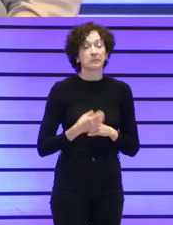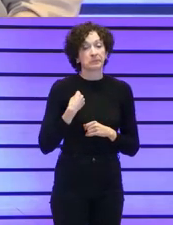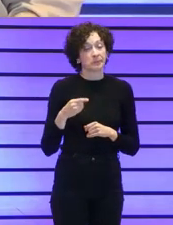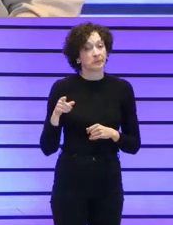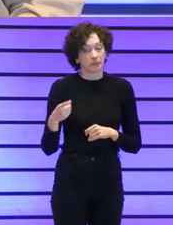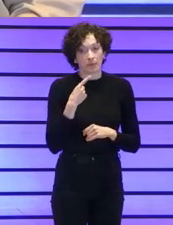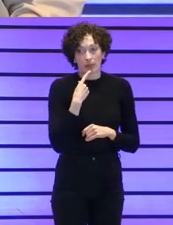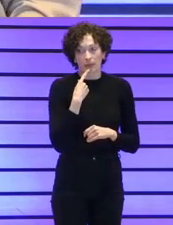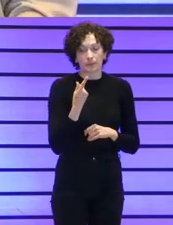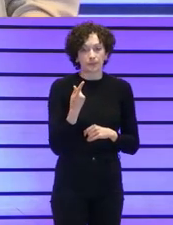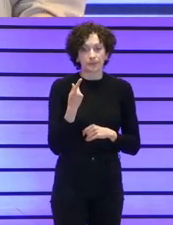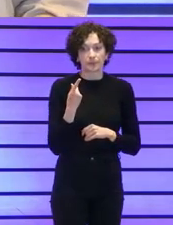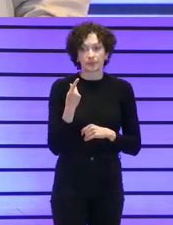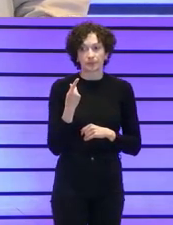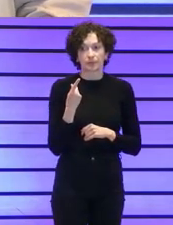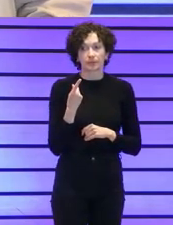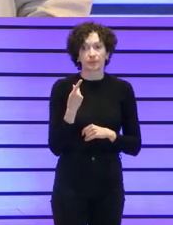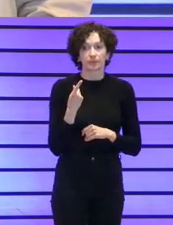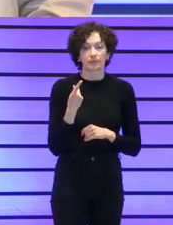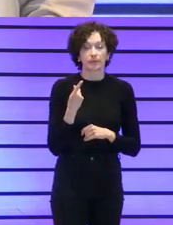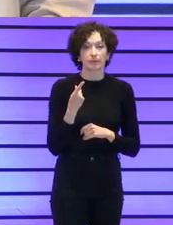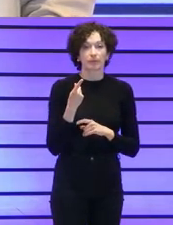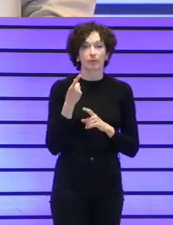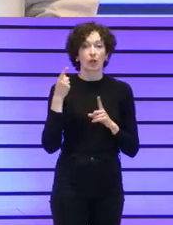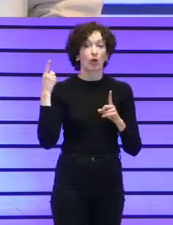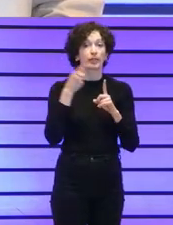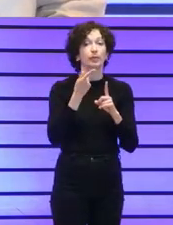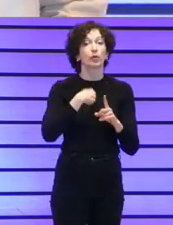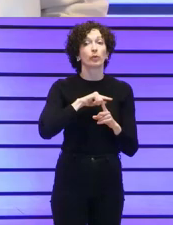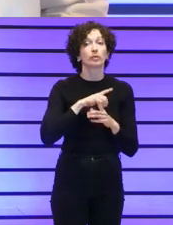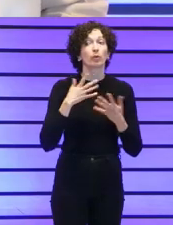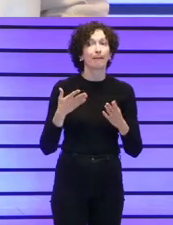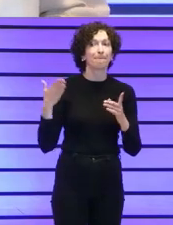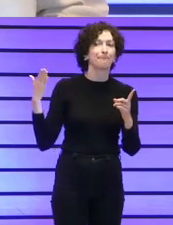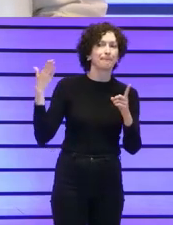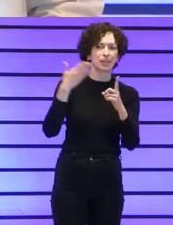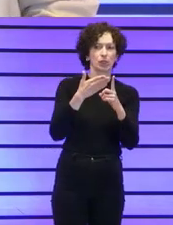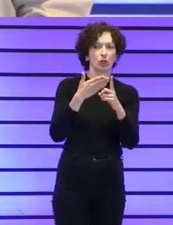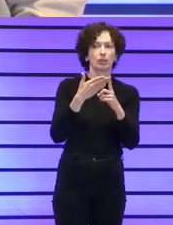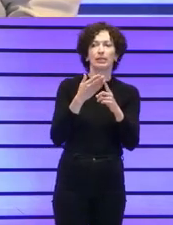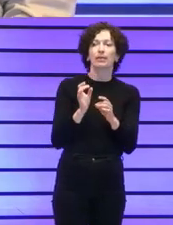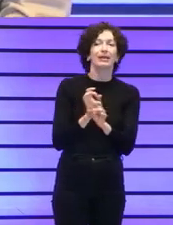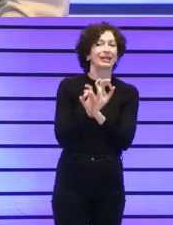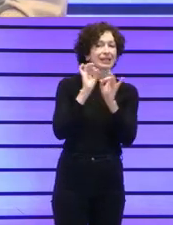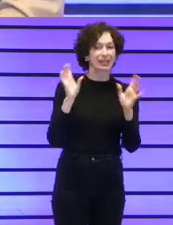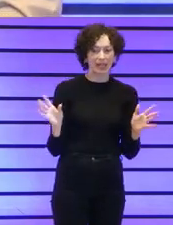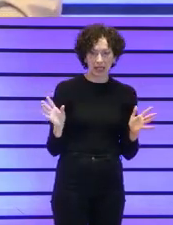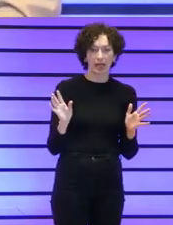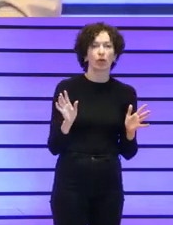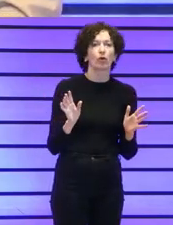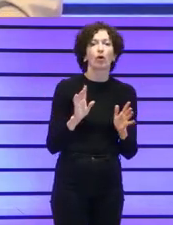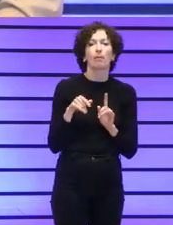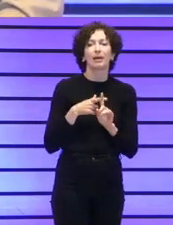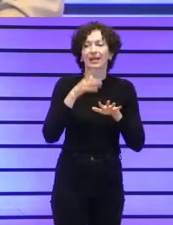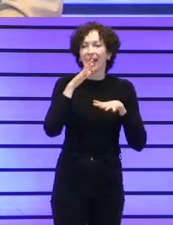misión es nuestro propósito y que tiene que estar claramente formulado y actualizado, suena muy